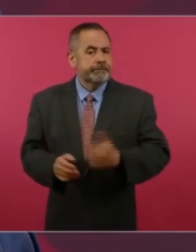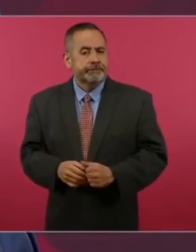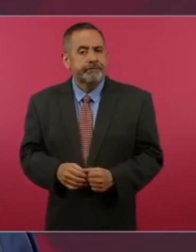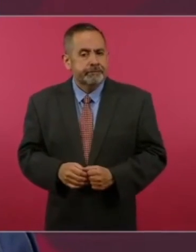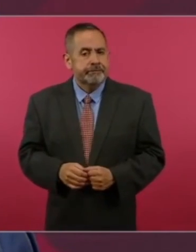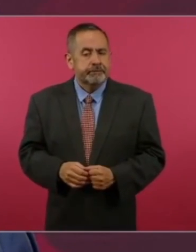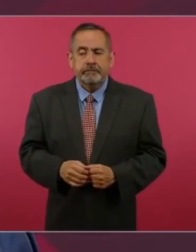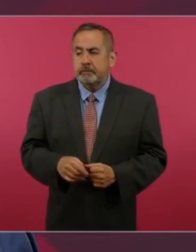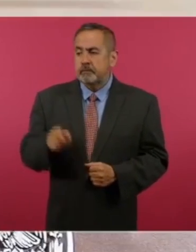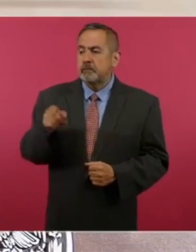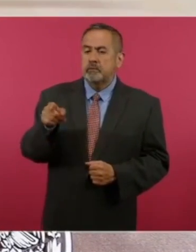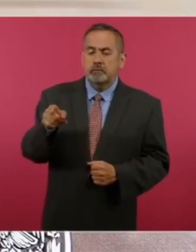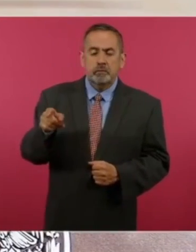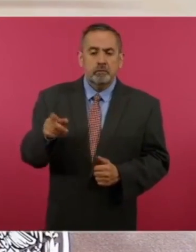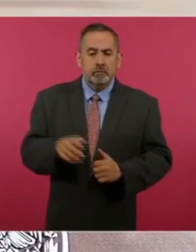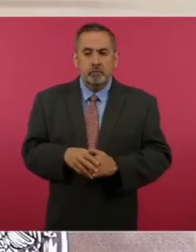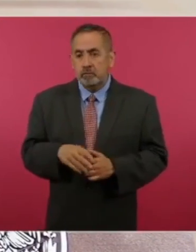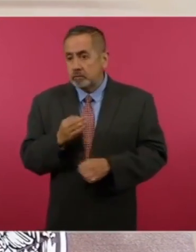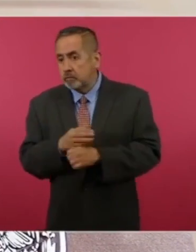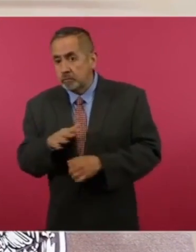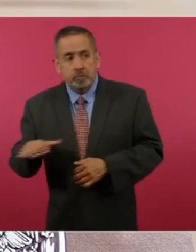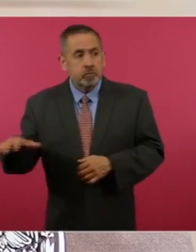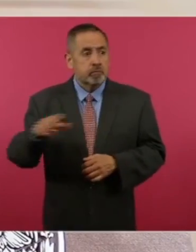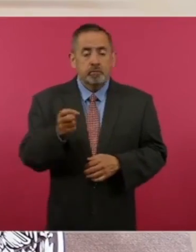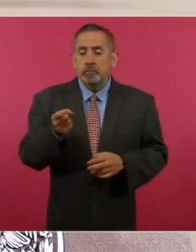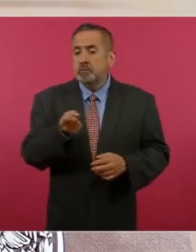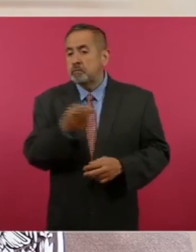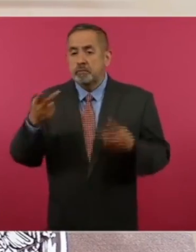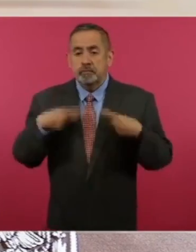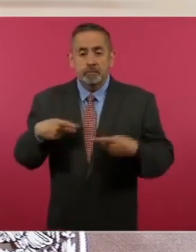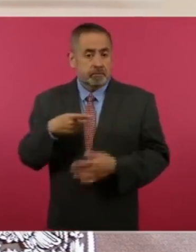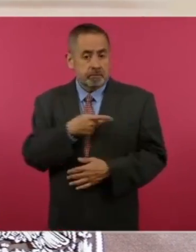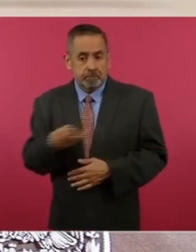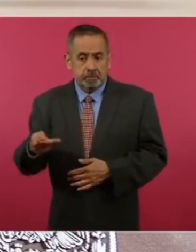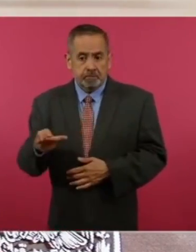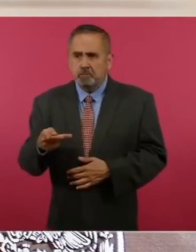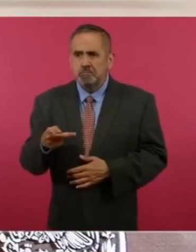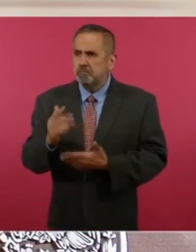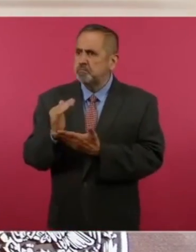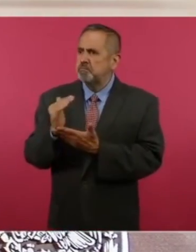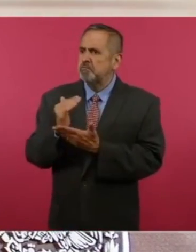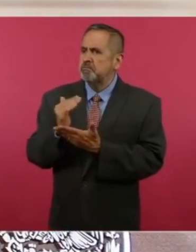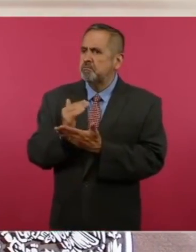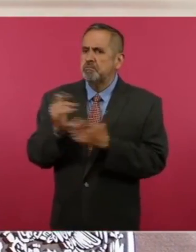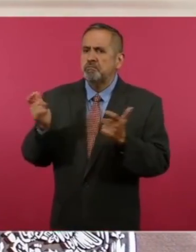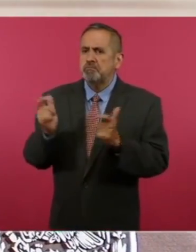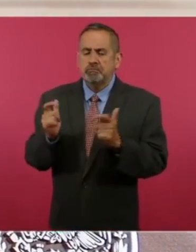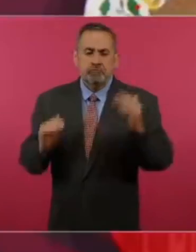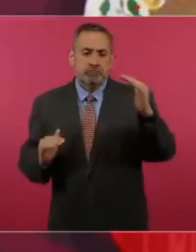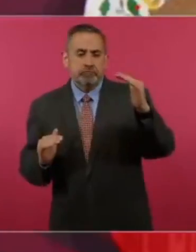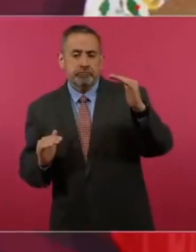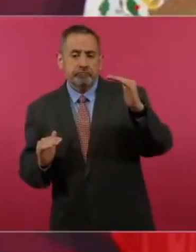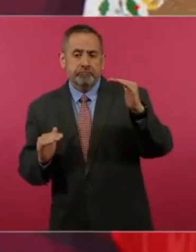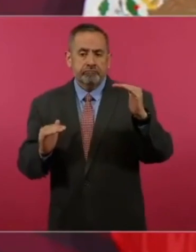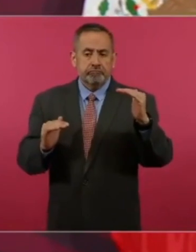hay menos pobreza y menos desigualdad